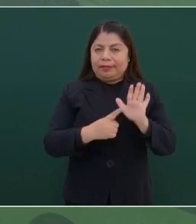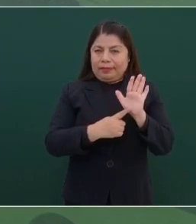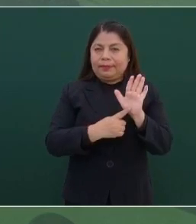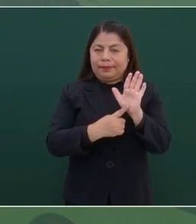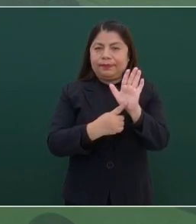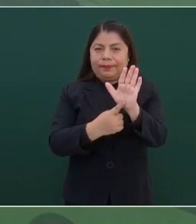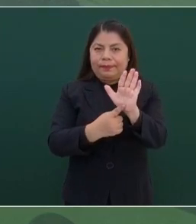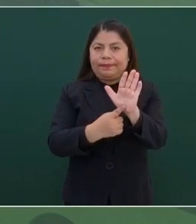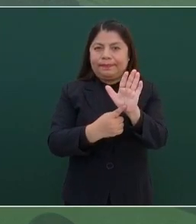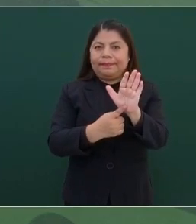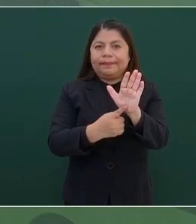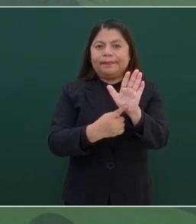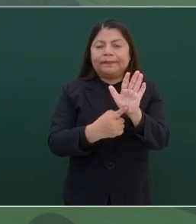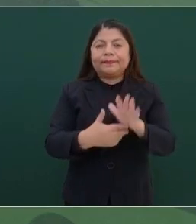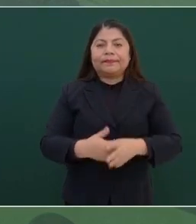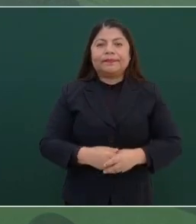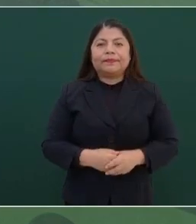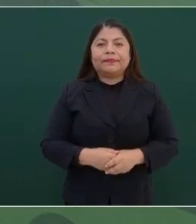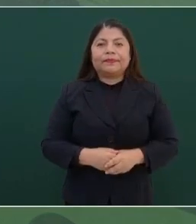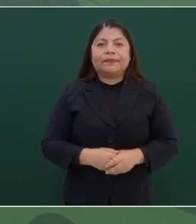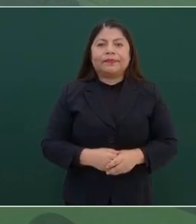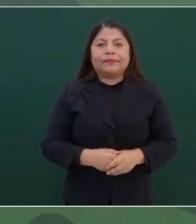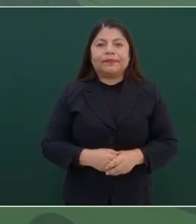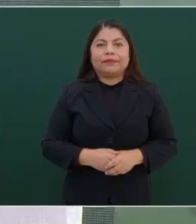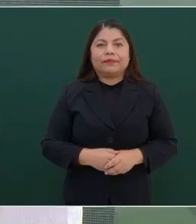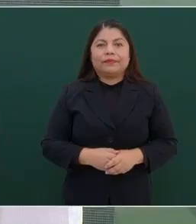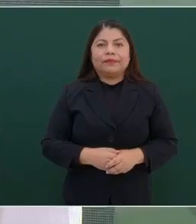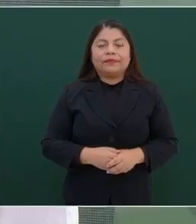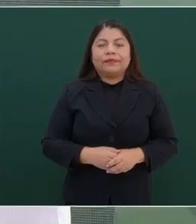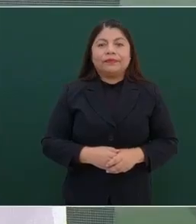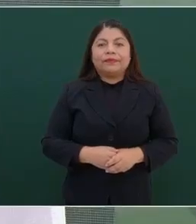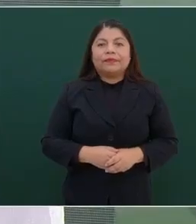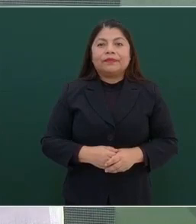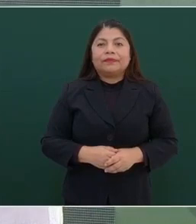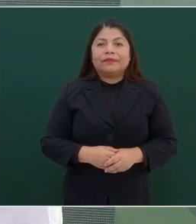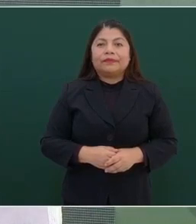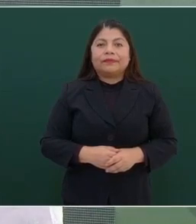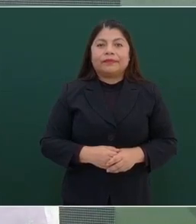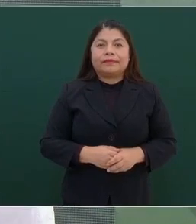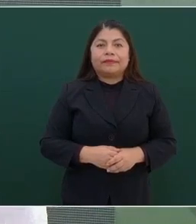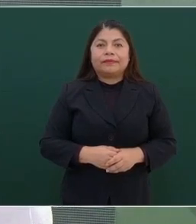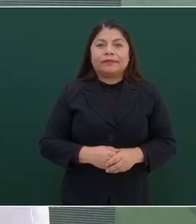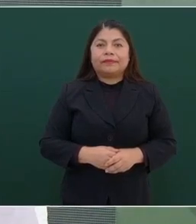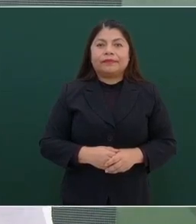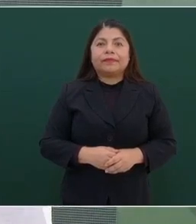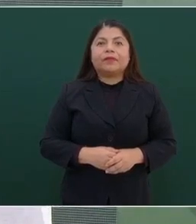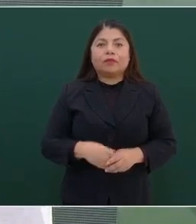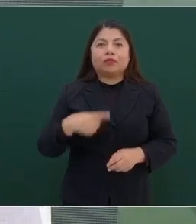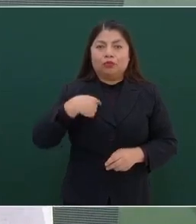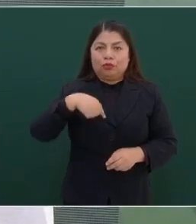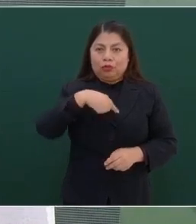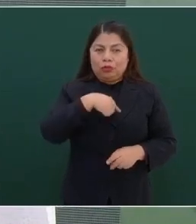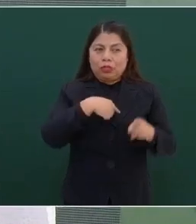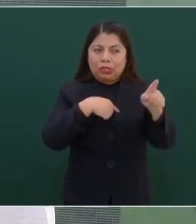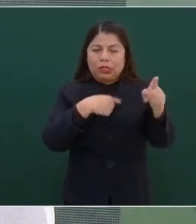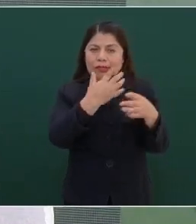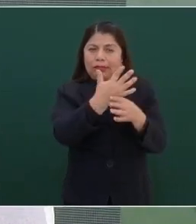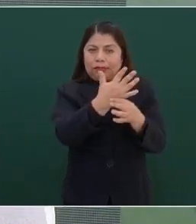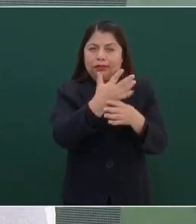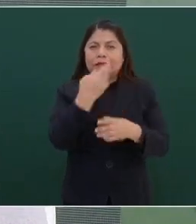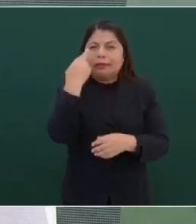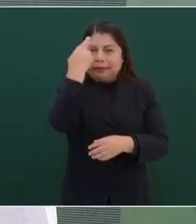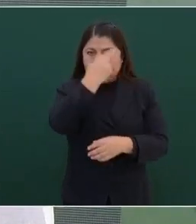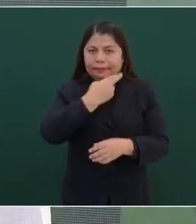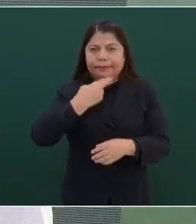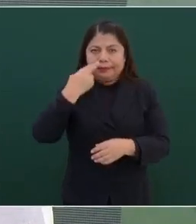lo vamos a a revisar